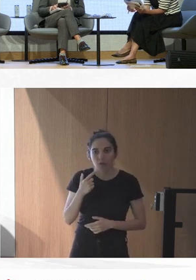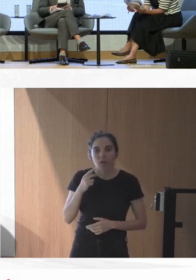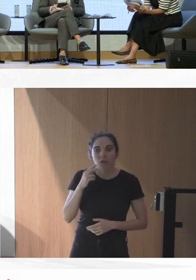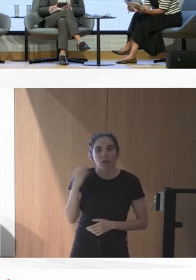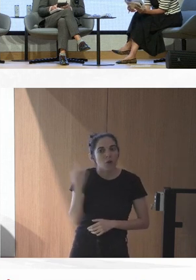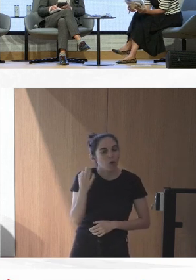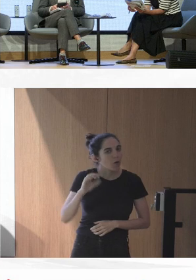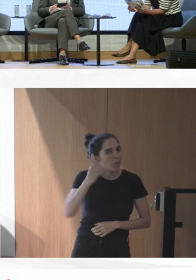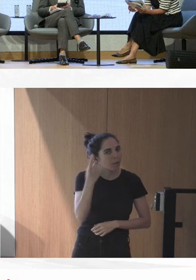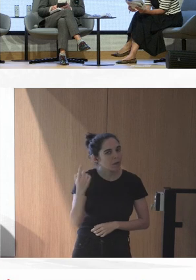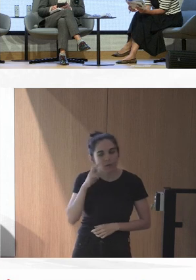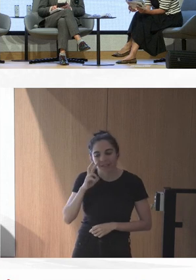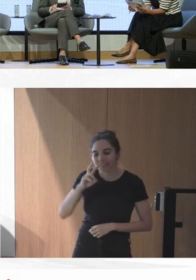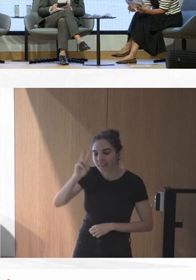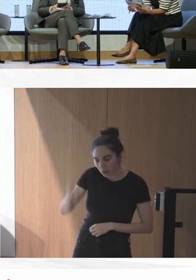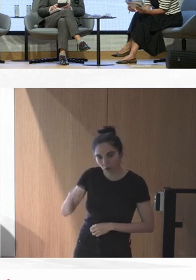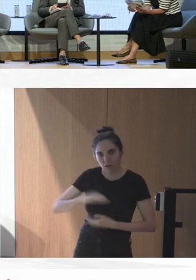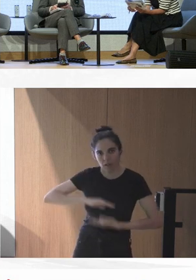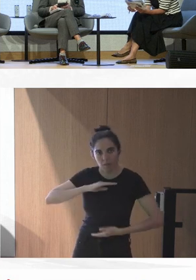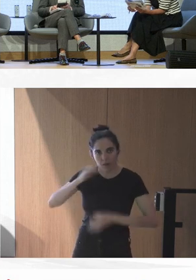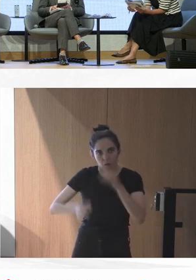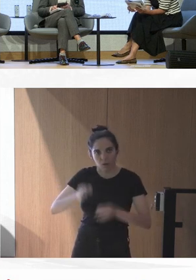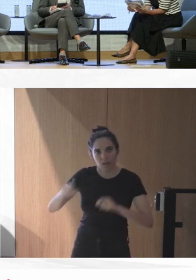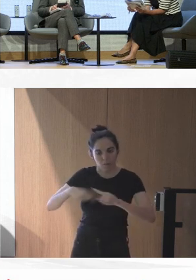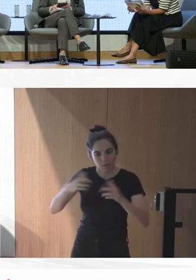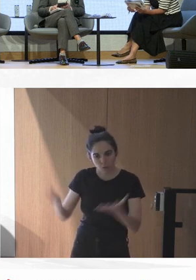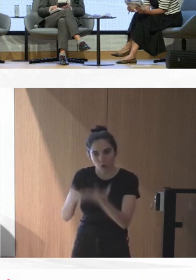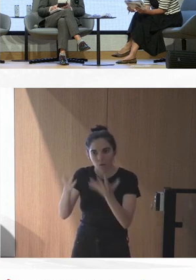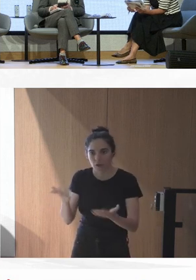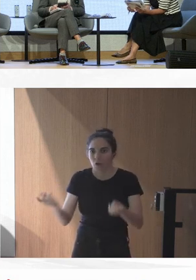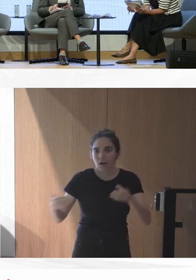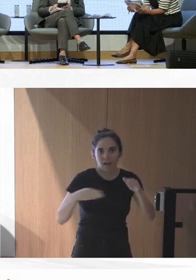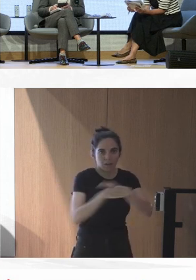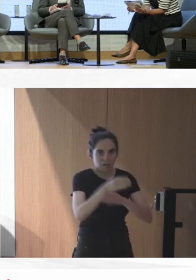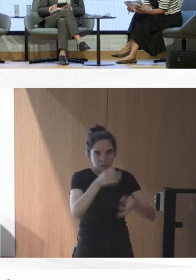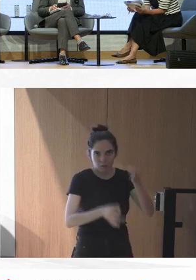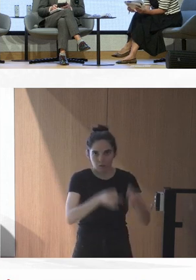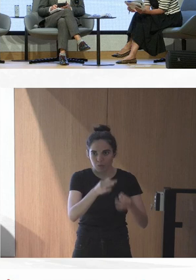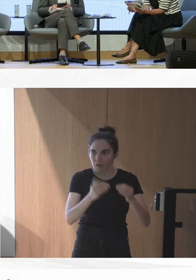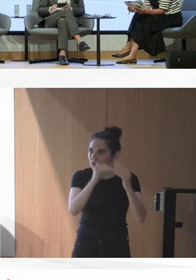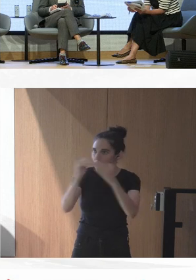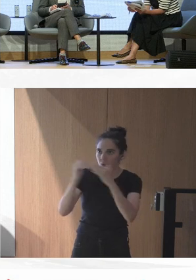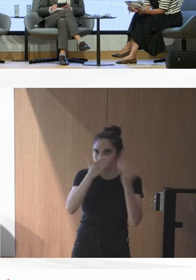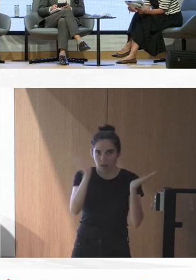y promoviendo su acceso a la justicia en igualdad de condiciones al resto de la población. Y